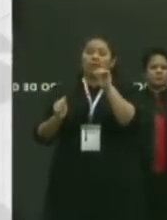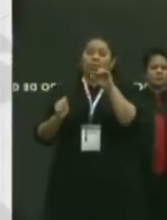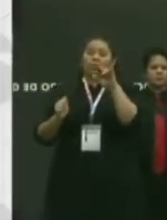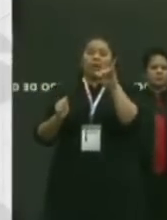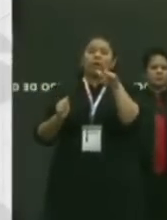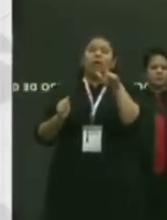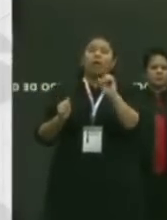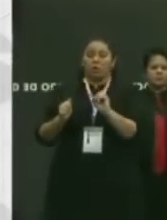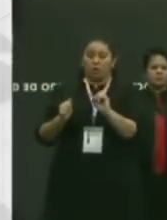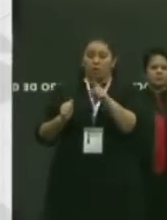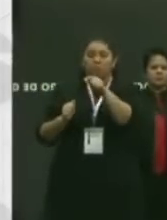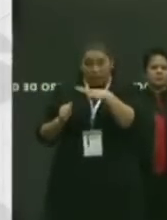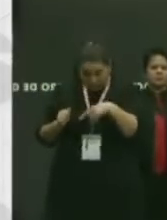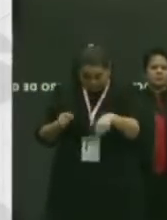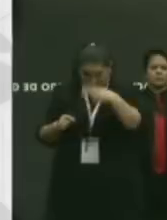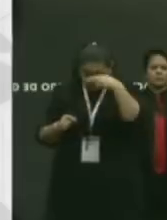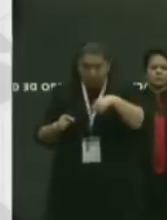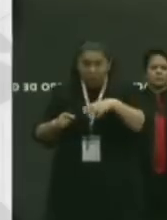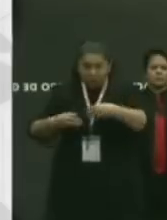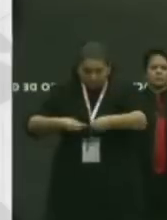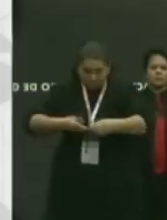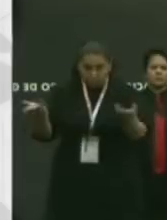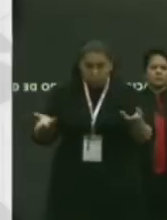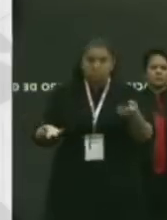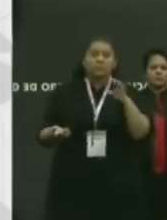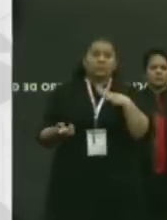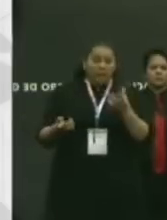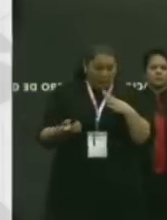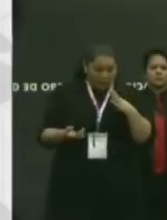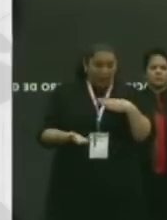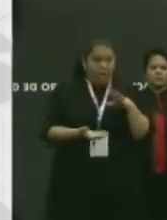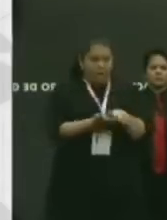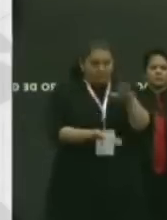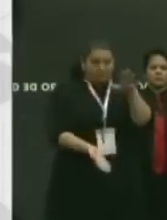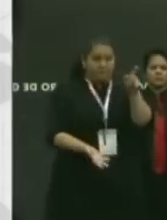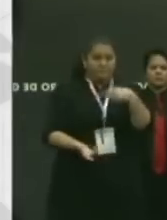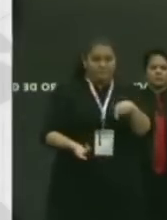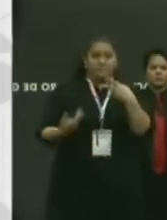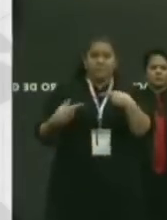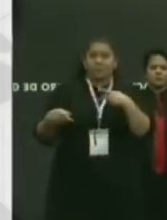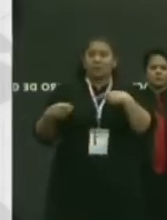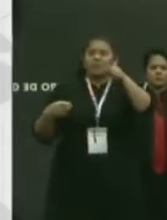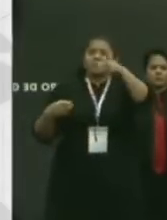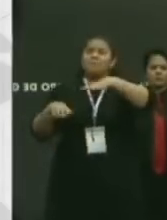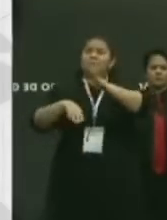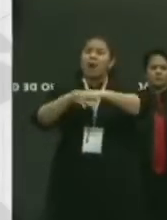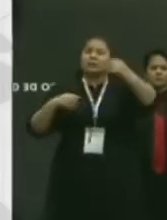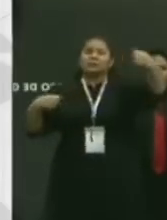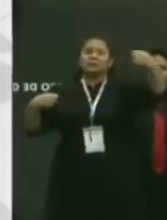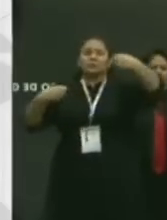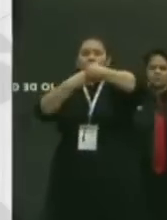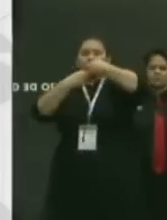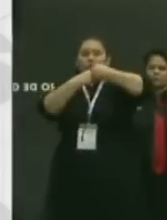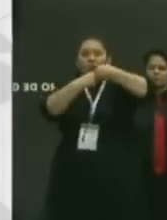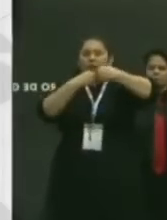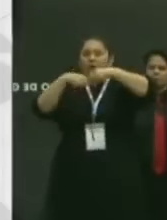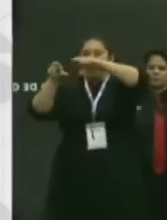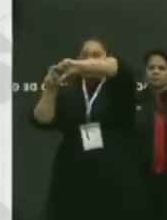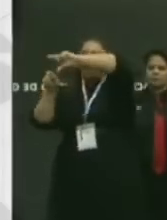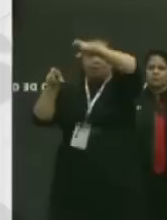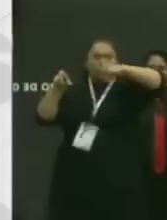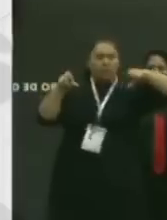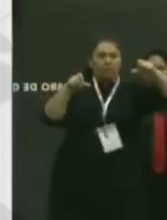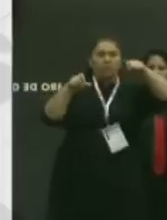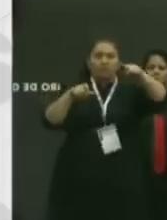constantemente. Ella nos lo decía. Yo soy la gran investigadora. Yo que soy periodista, una gran investigadora de muchos años, y nos creímos